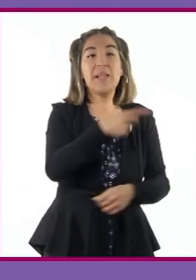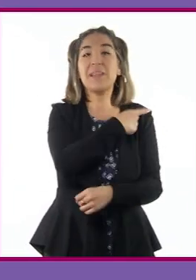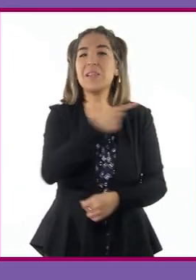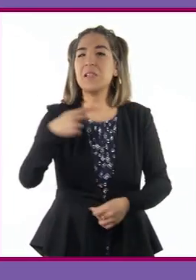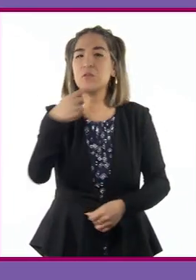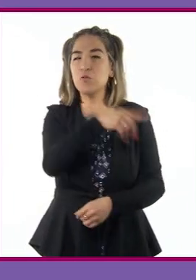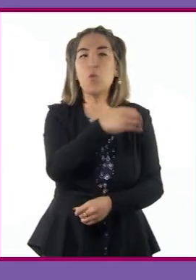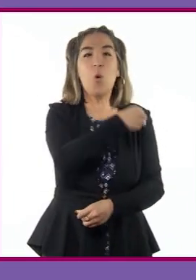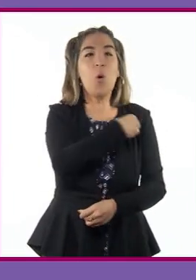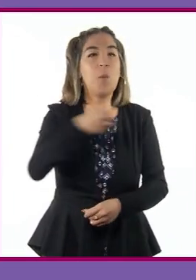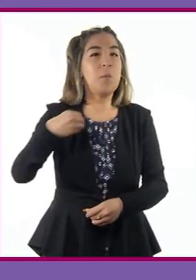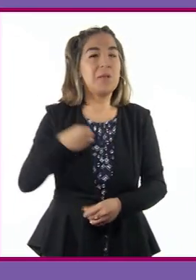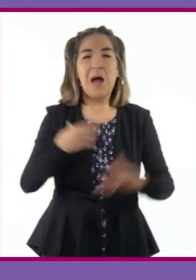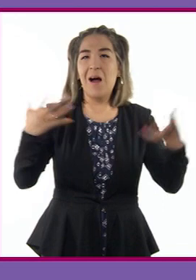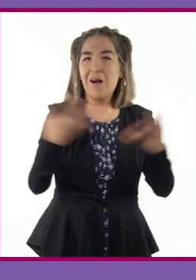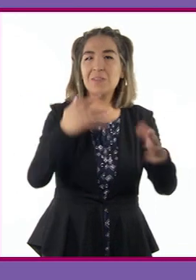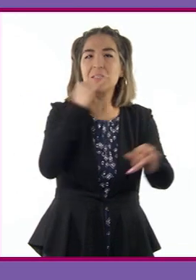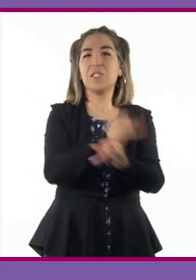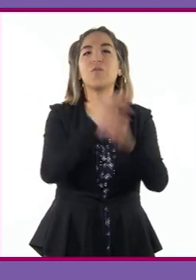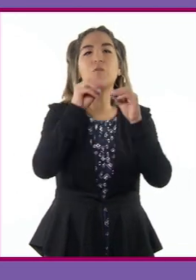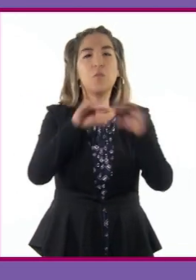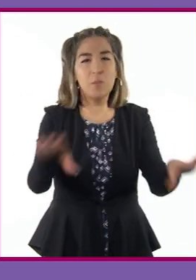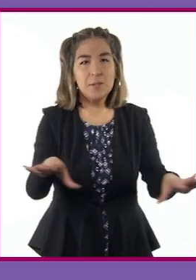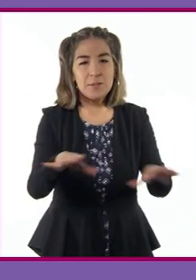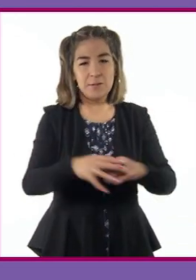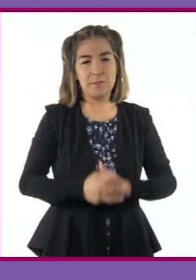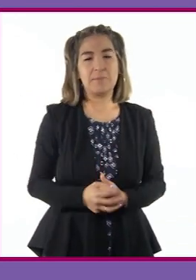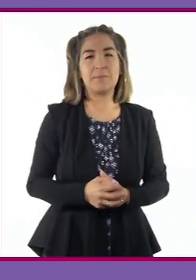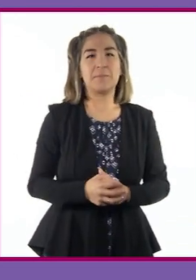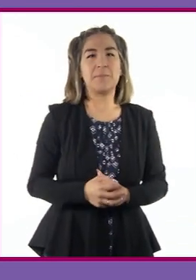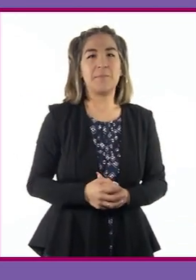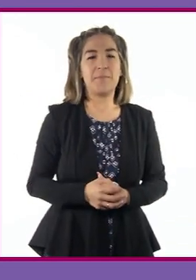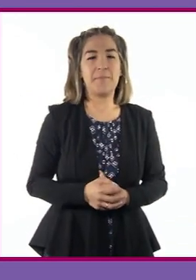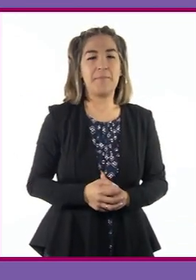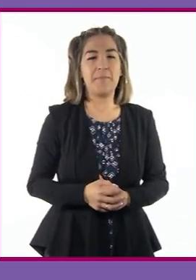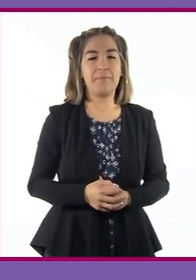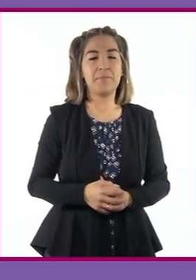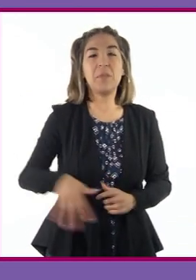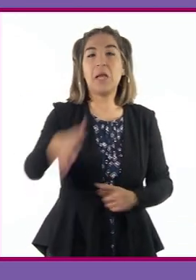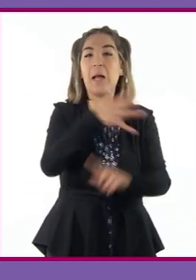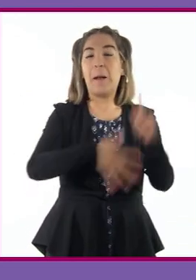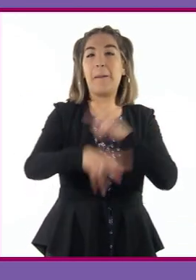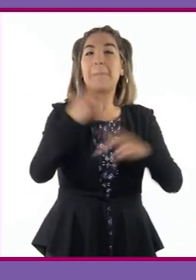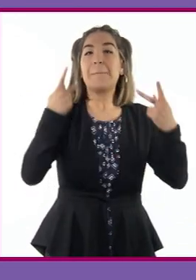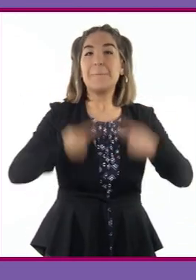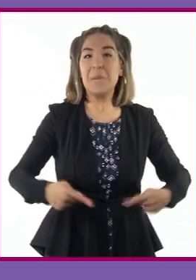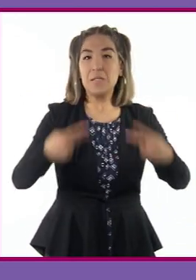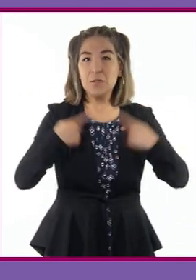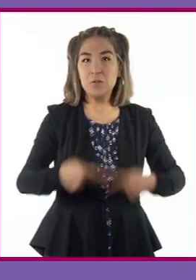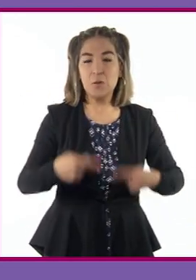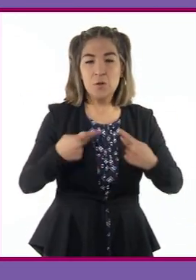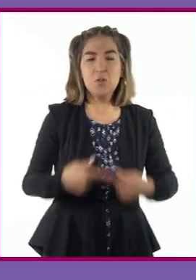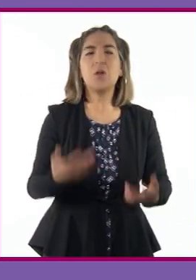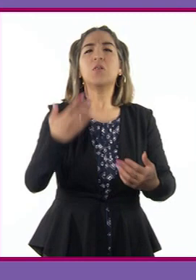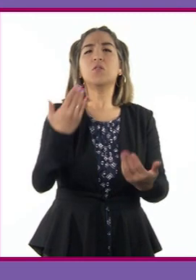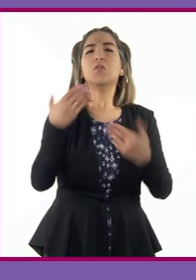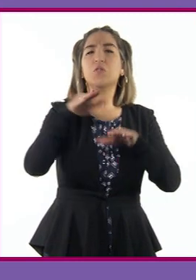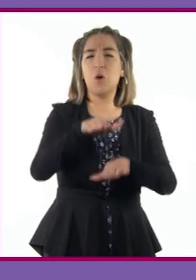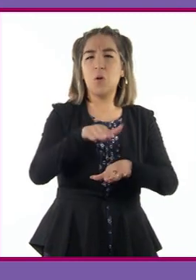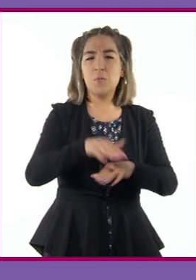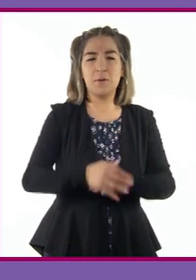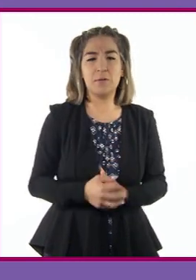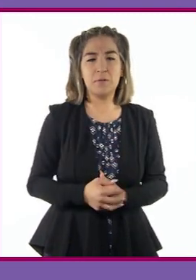a dar información a los ciudadanos sobre cómo